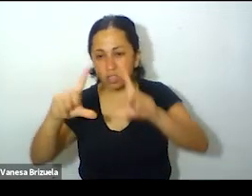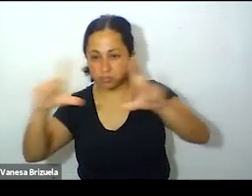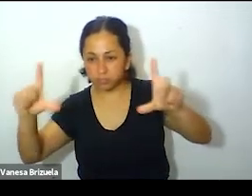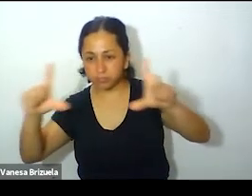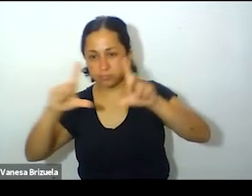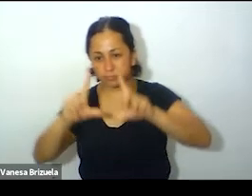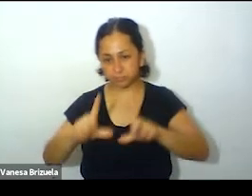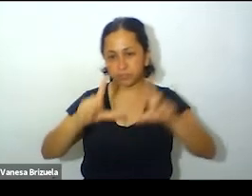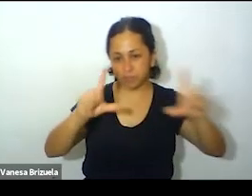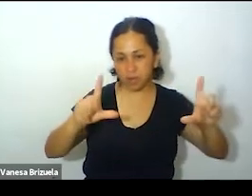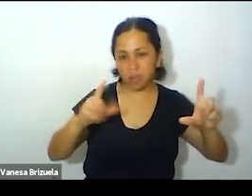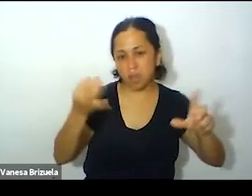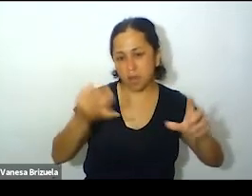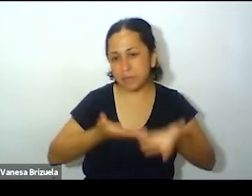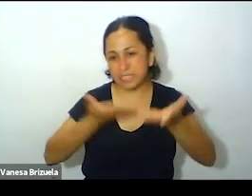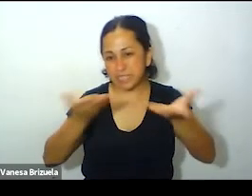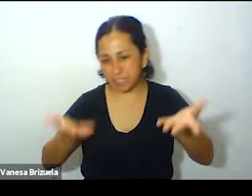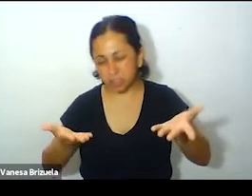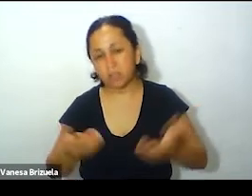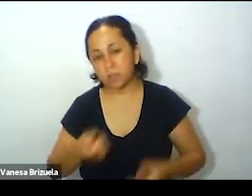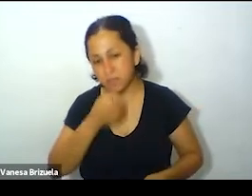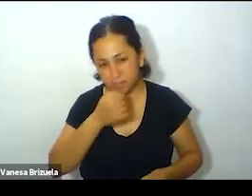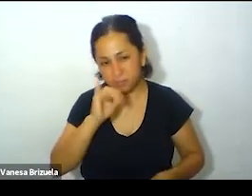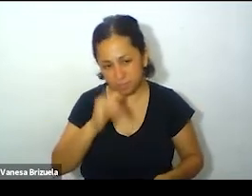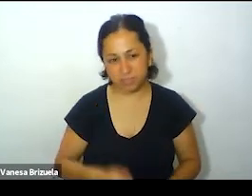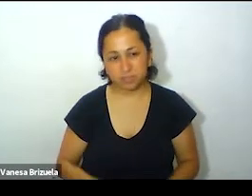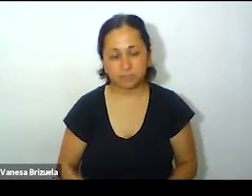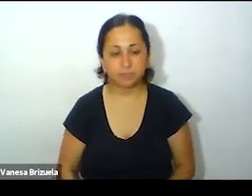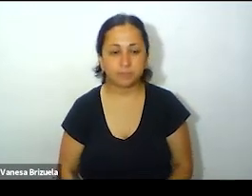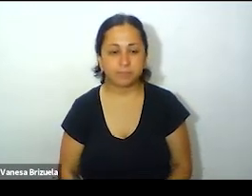y los demás son para presentaciones o posteos de feed.